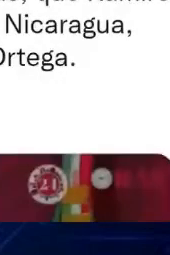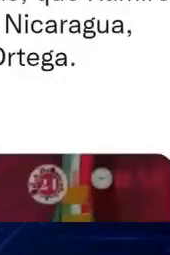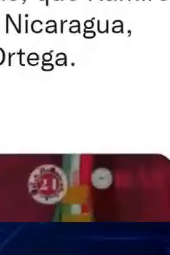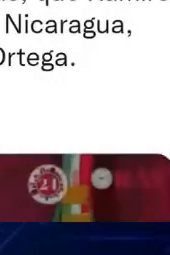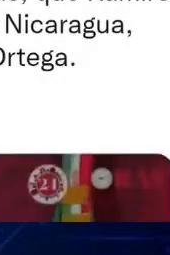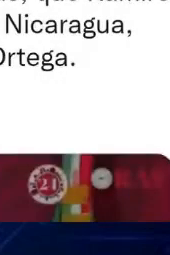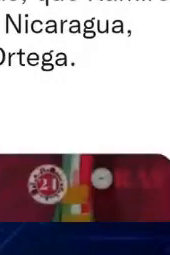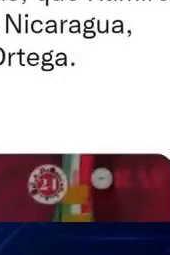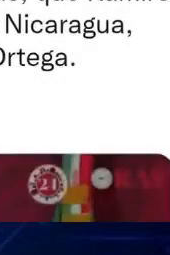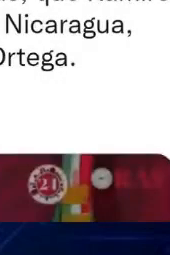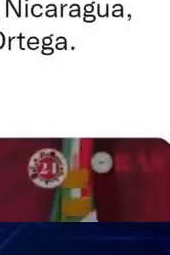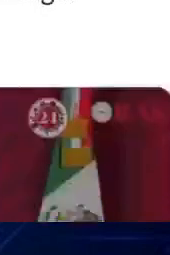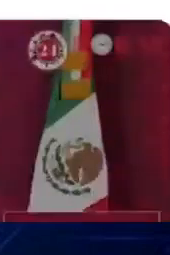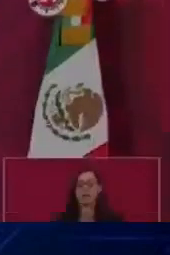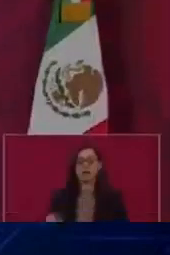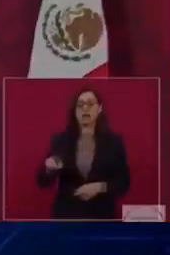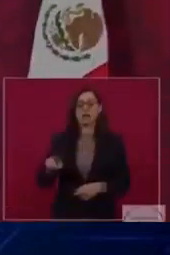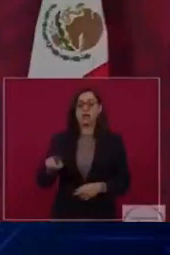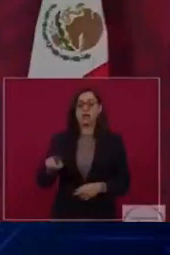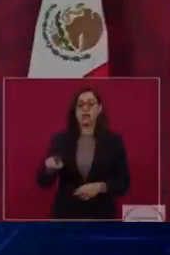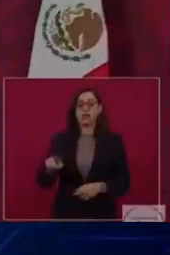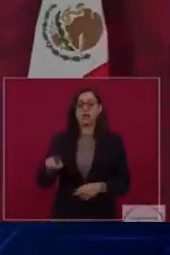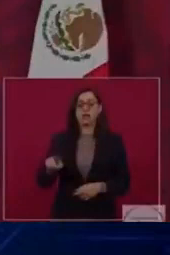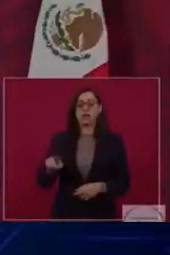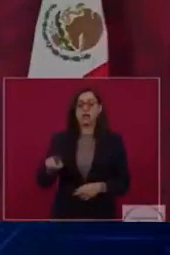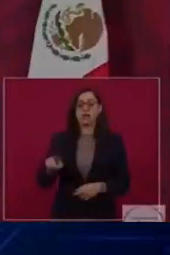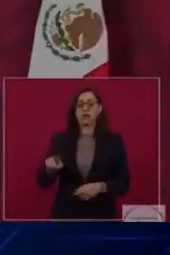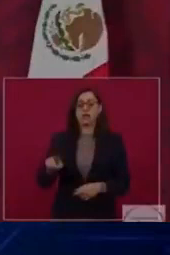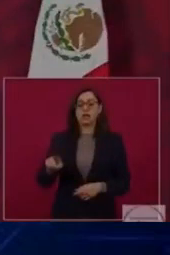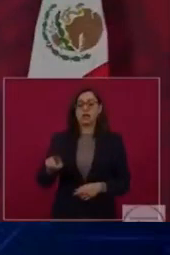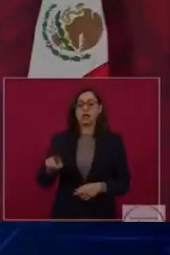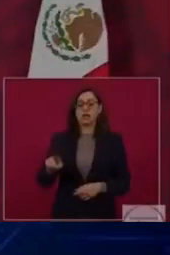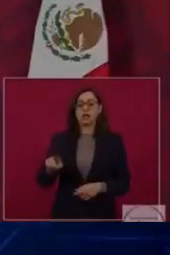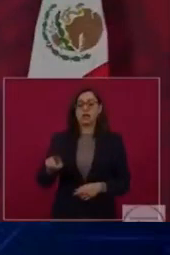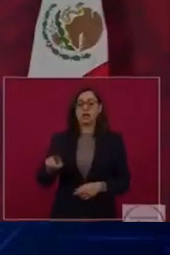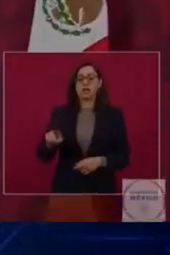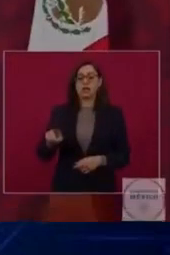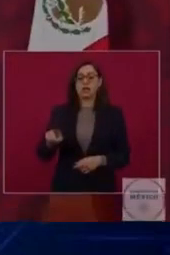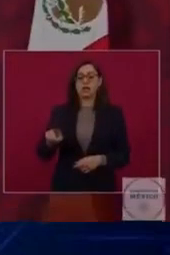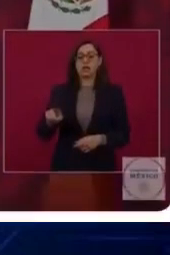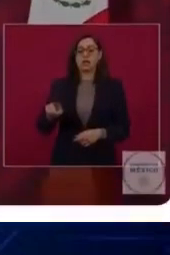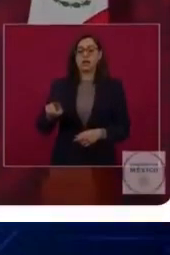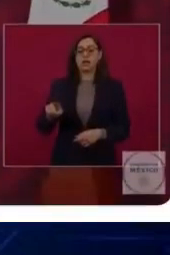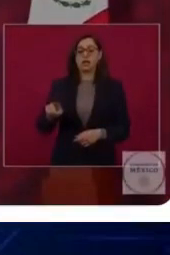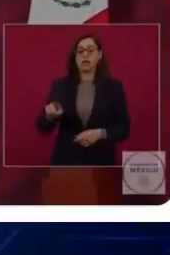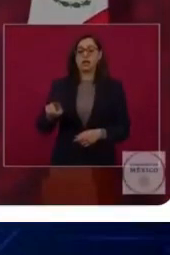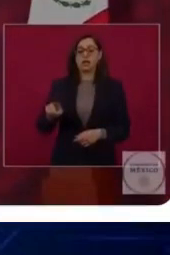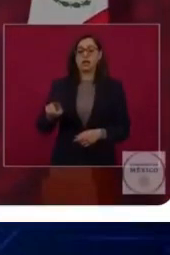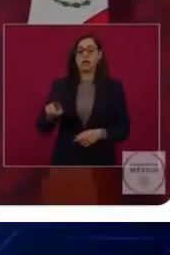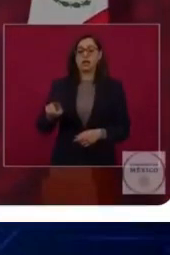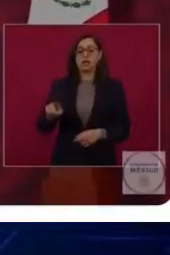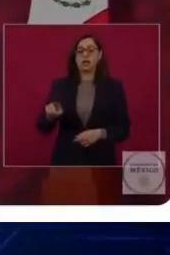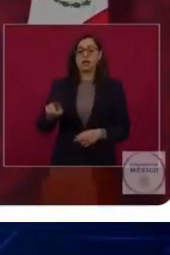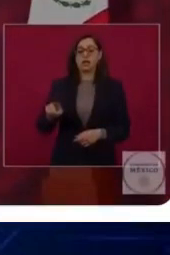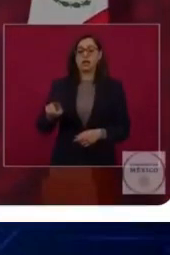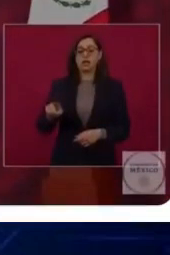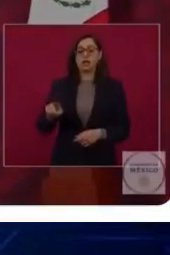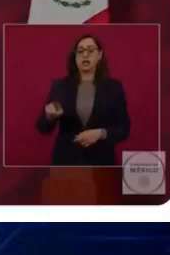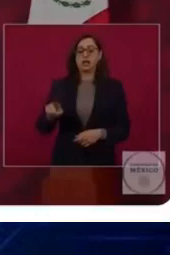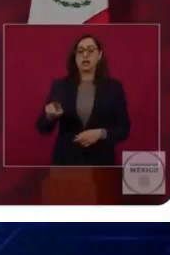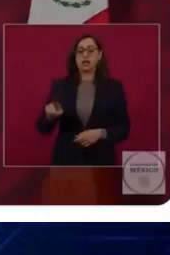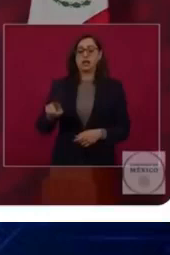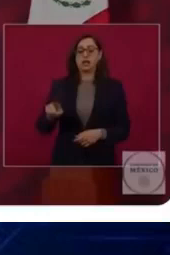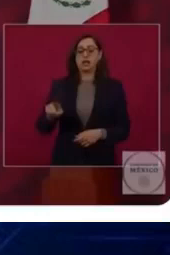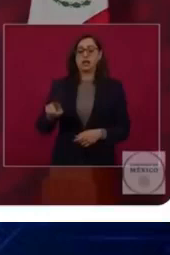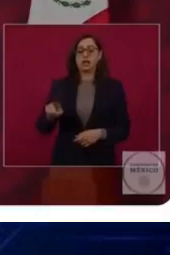después de eso de que dice a ver si da tiempo de que lleguen a la que asistan a la toma de posesión bueno pues ya nombra a